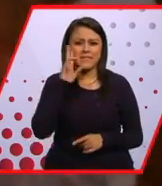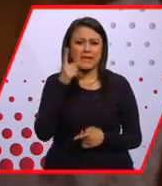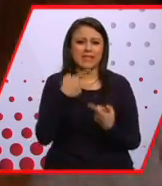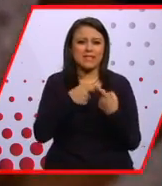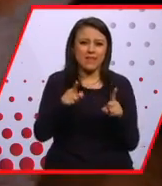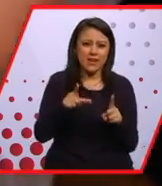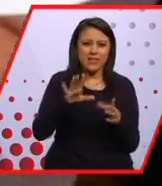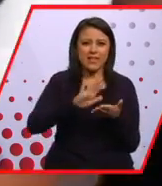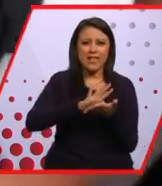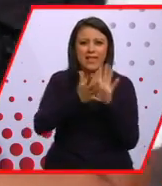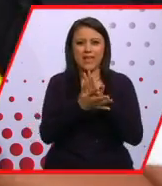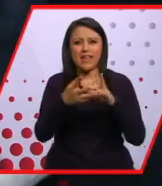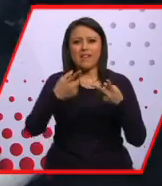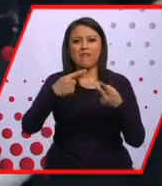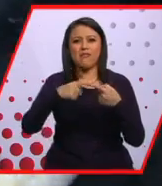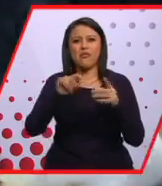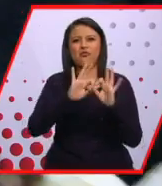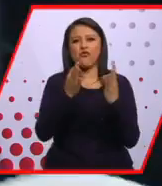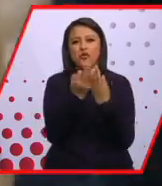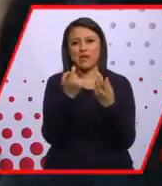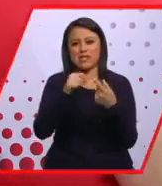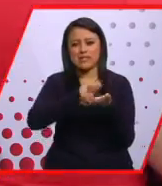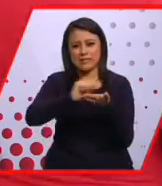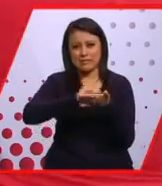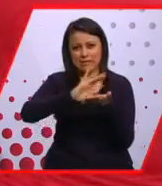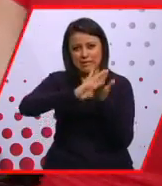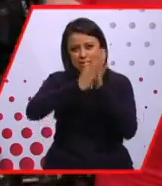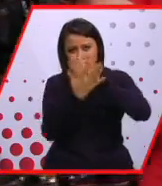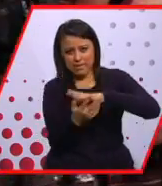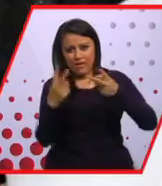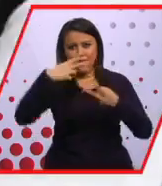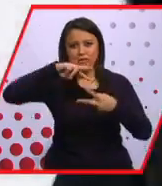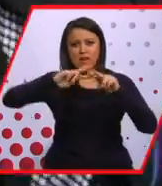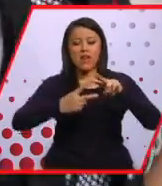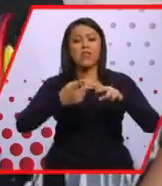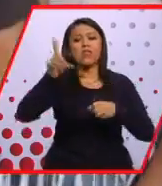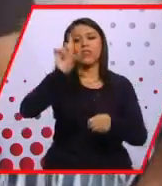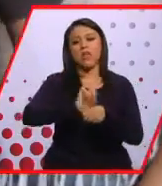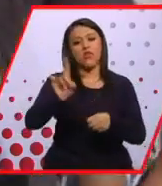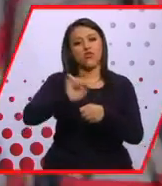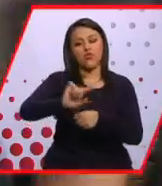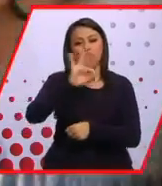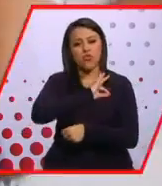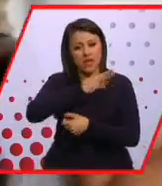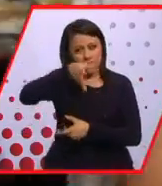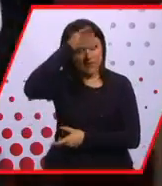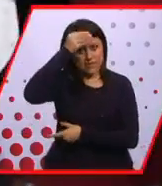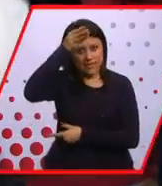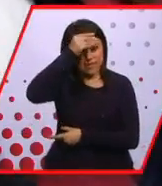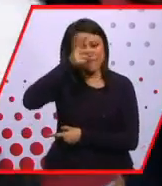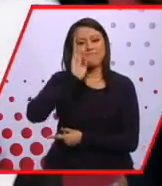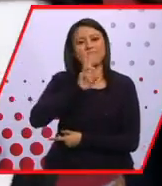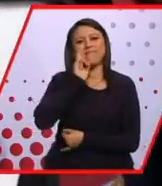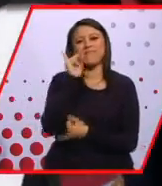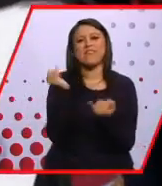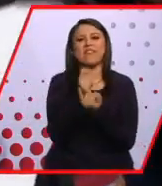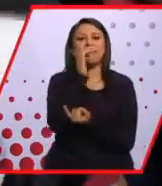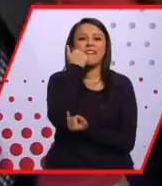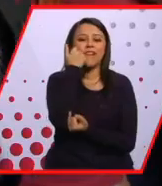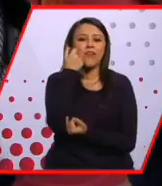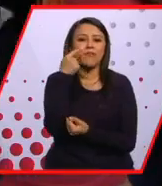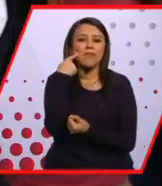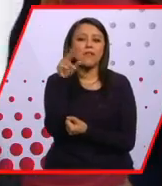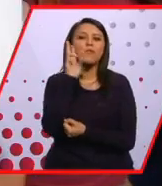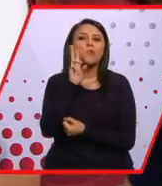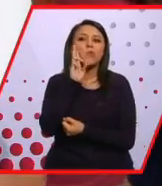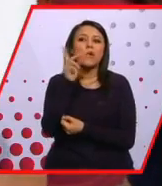¿no? A ver, déjame que se lo enseñe acá a la cámara. Reza el dicho que todos los días se aprende algo nuevo. Y pues ya me conocen. Yo intento probar algo